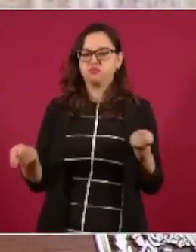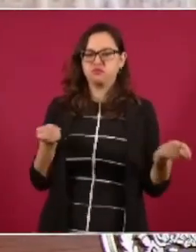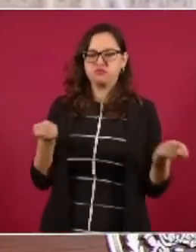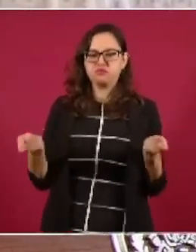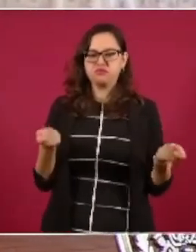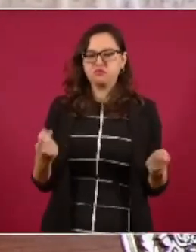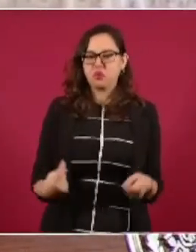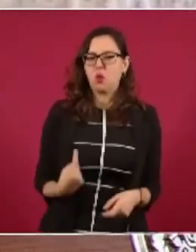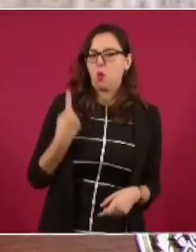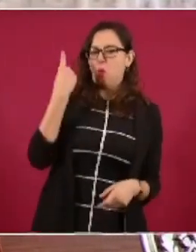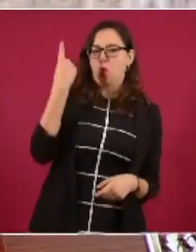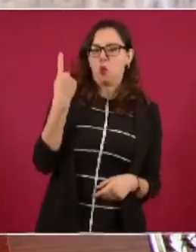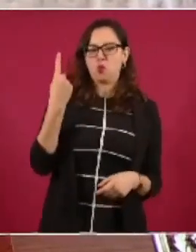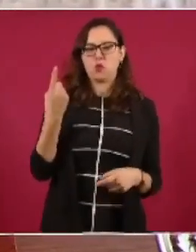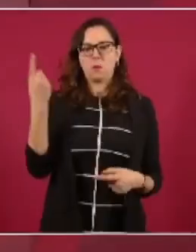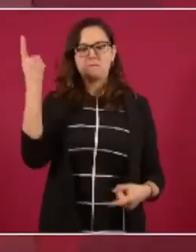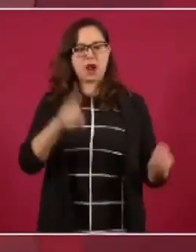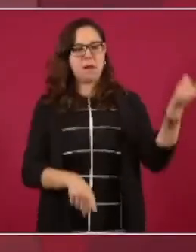hegemonía.